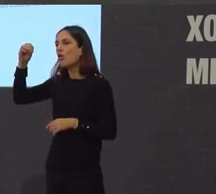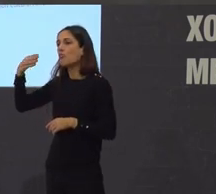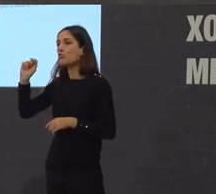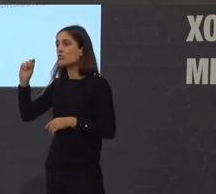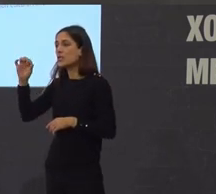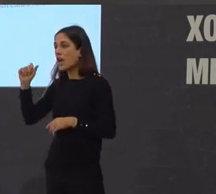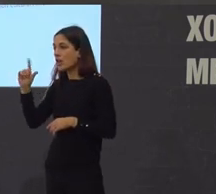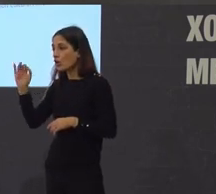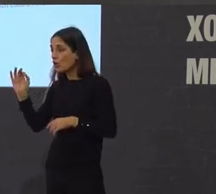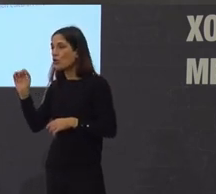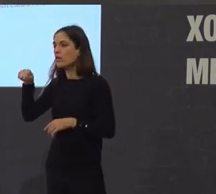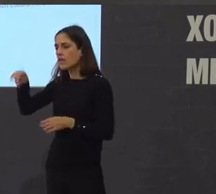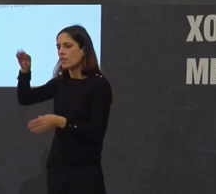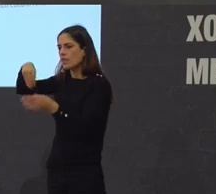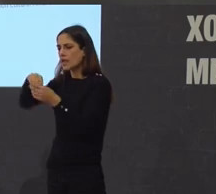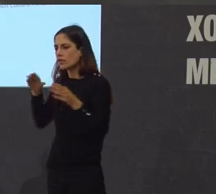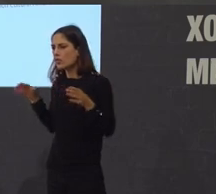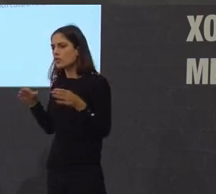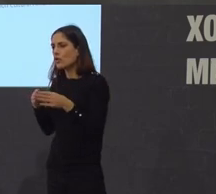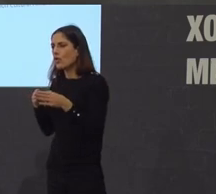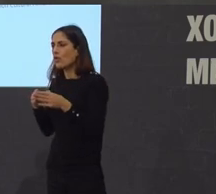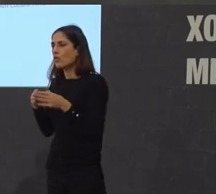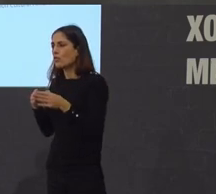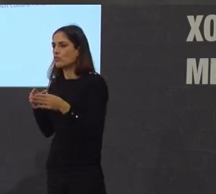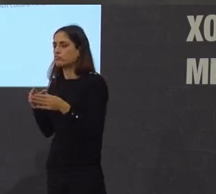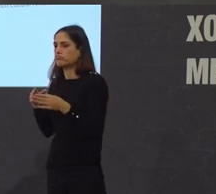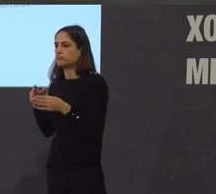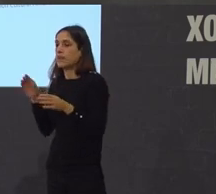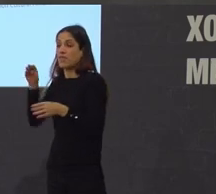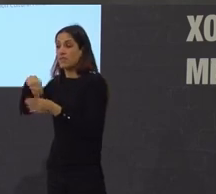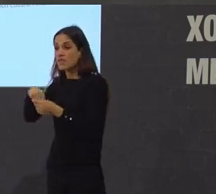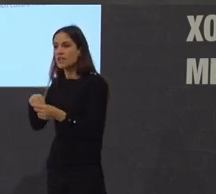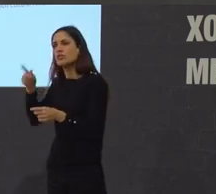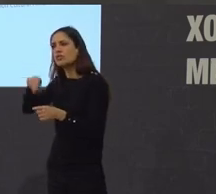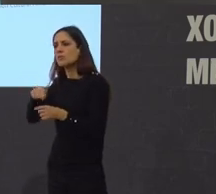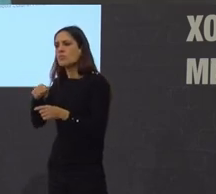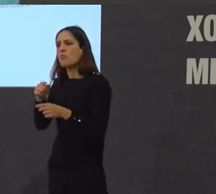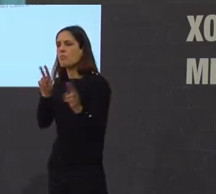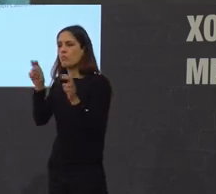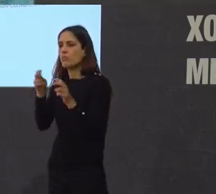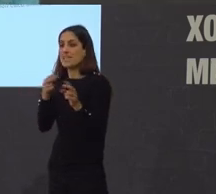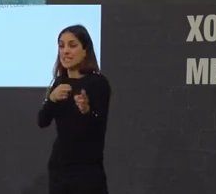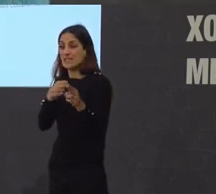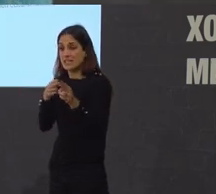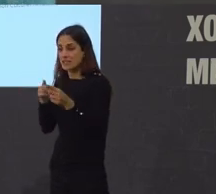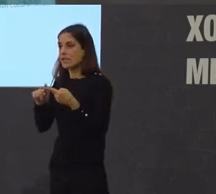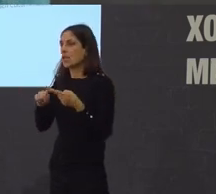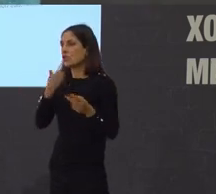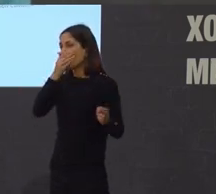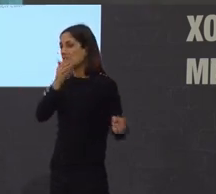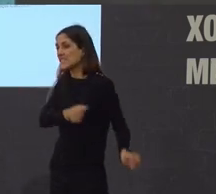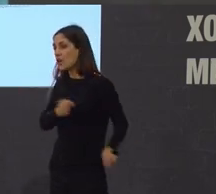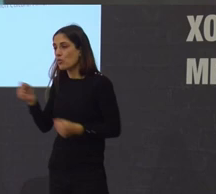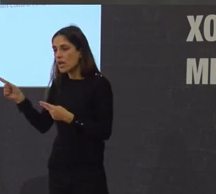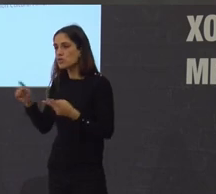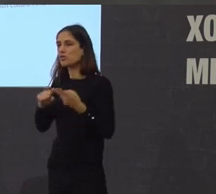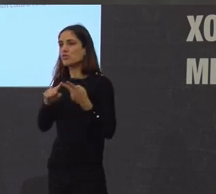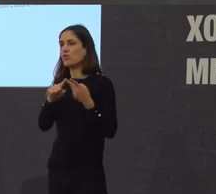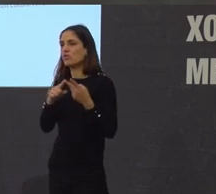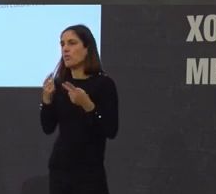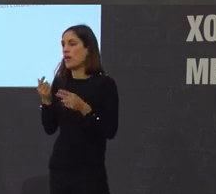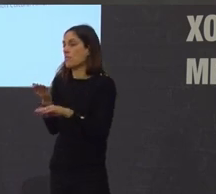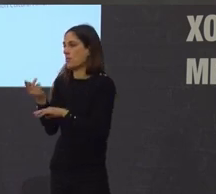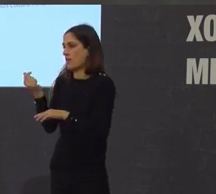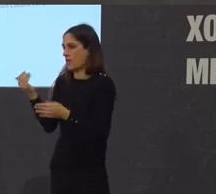estuvo implicado en a fondo en varios asesinatos extorsiones secuestros pidiendo dinero